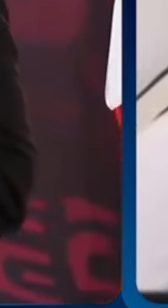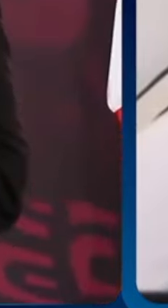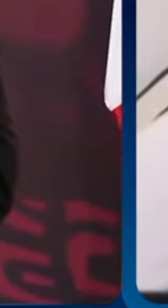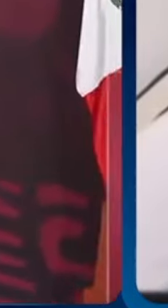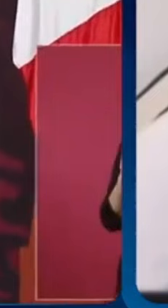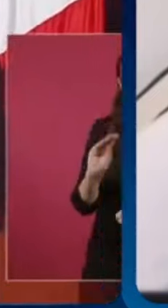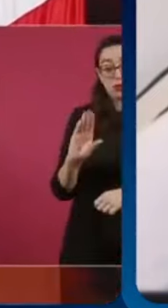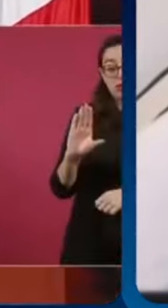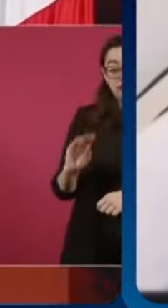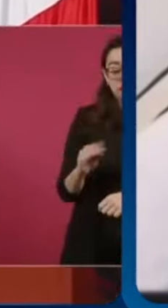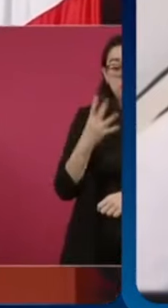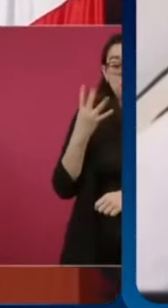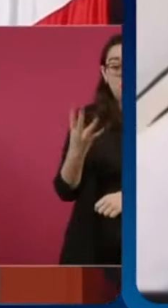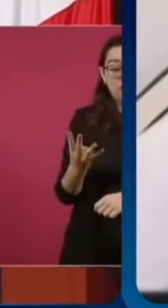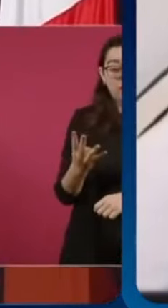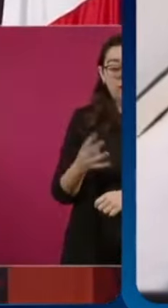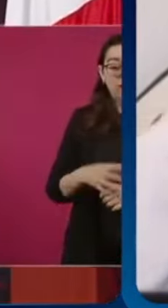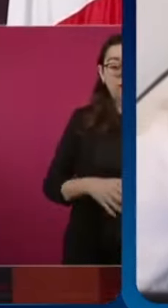ya tienen,